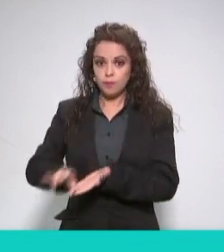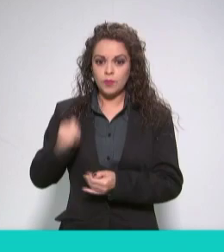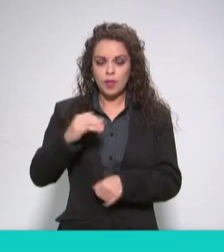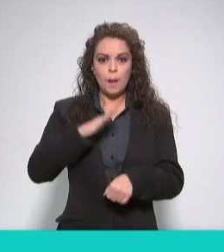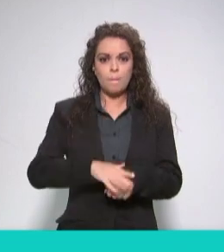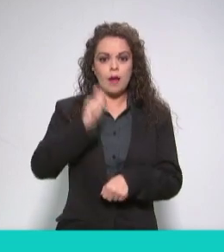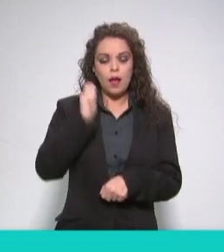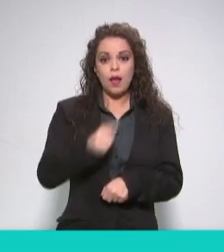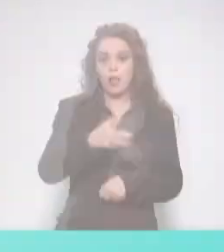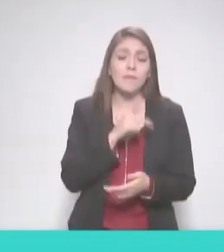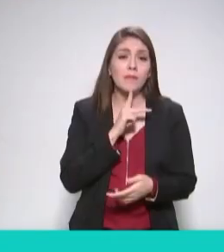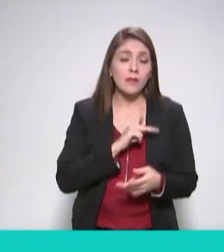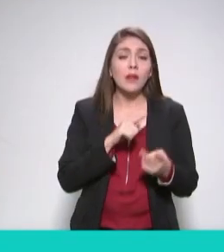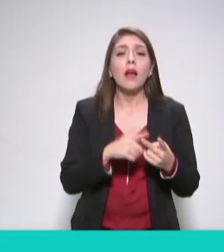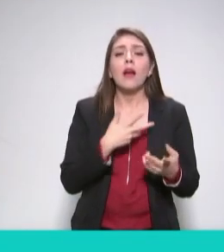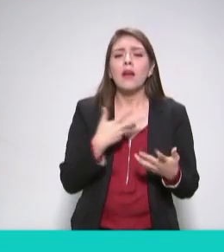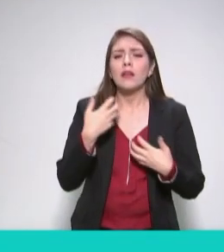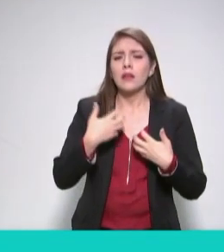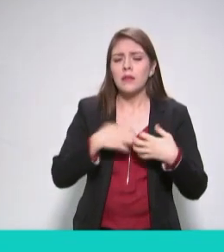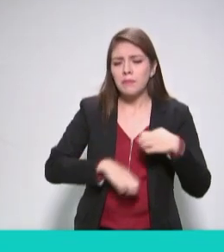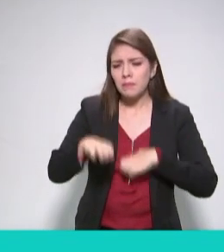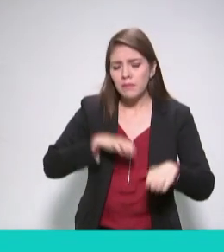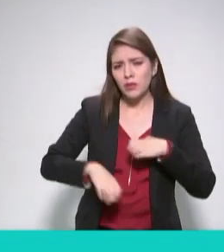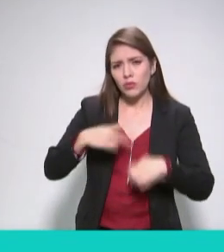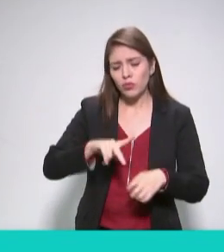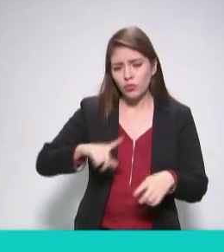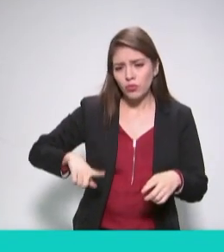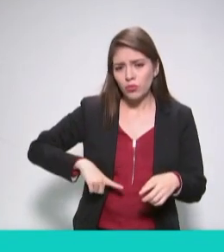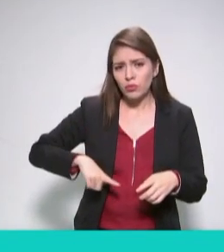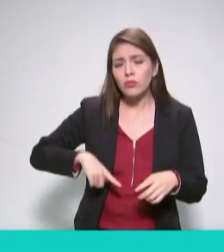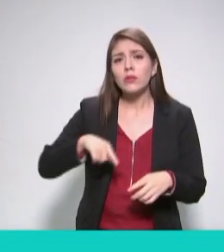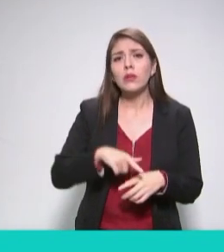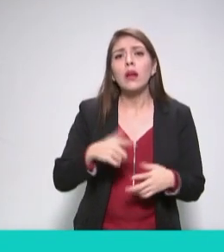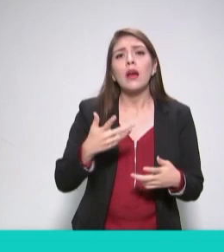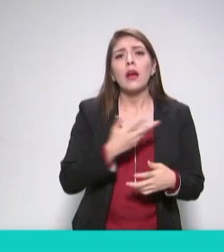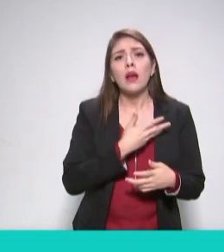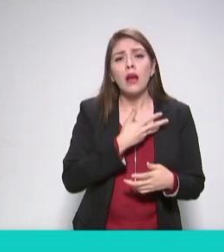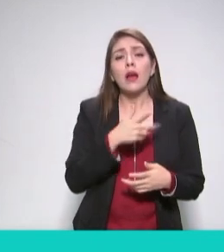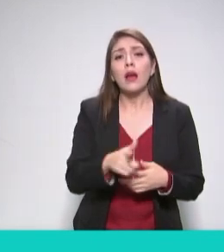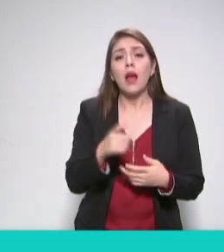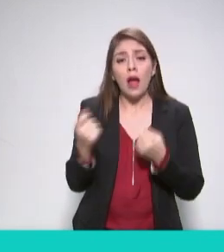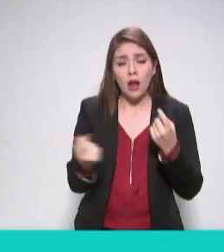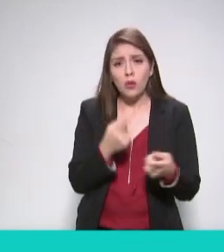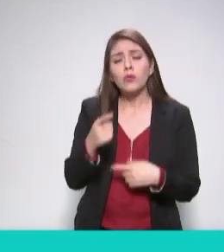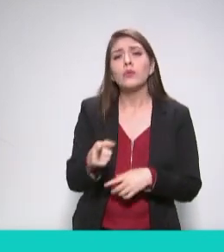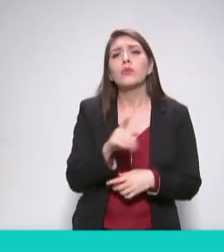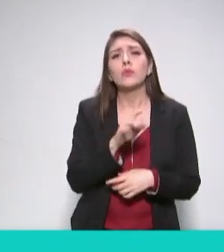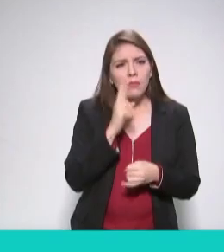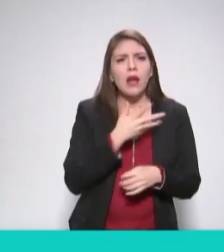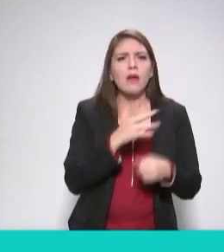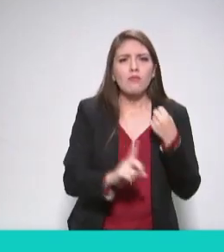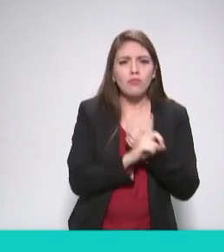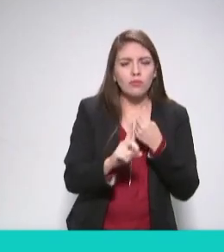con la compra de fertinal por lo anterior el pleno del inei modificó la respuesta del nacional financiera y le instruyó a poner a